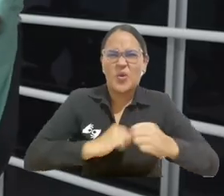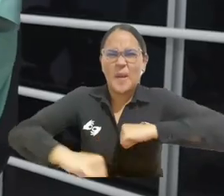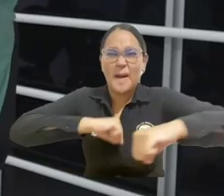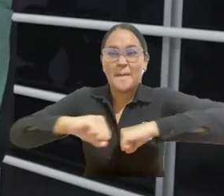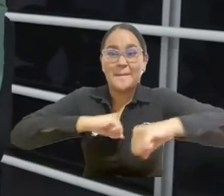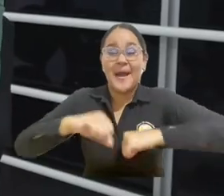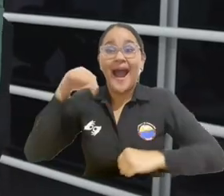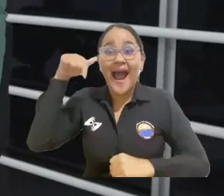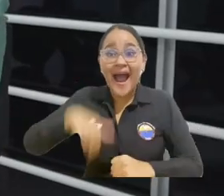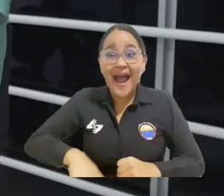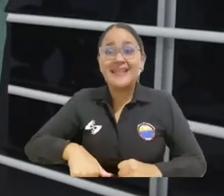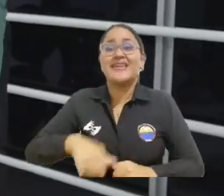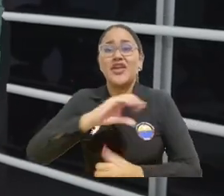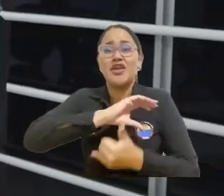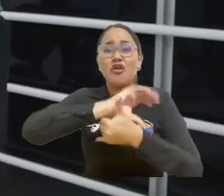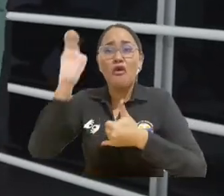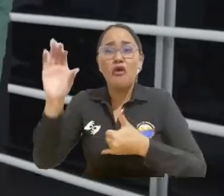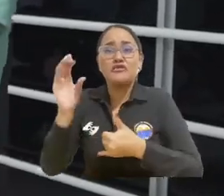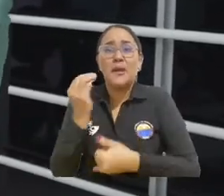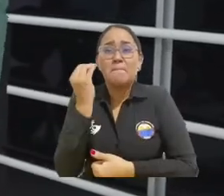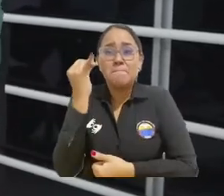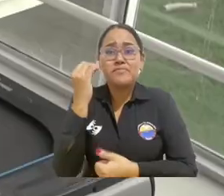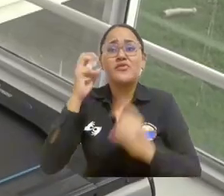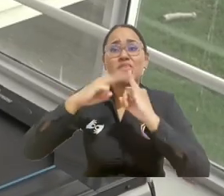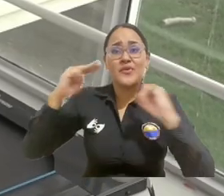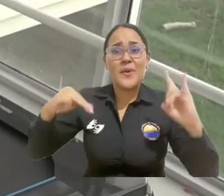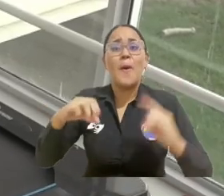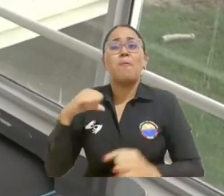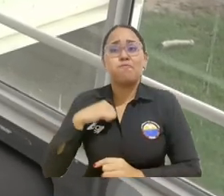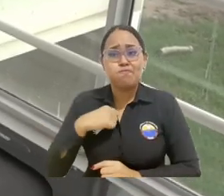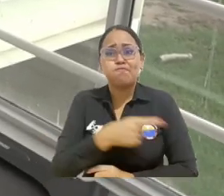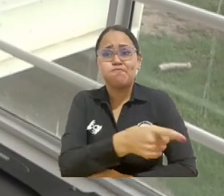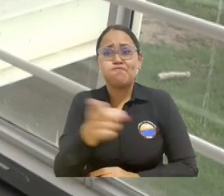costa somos la única universidad que tiene todos estos espacios.